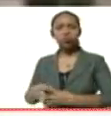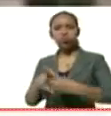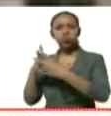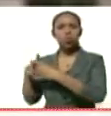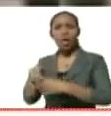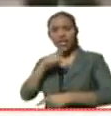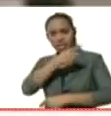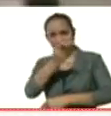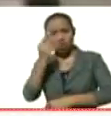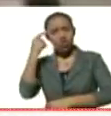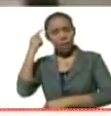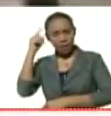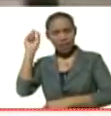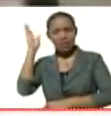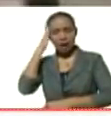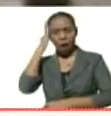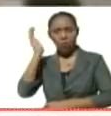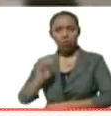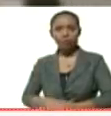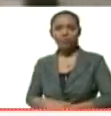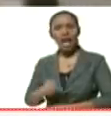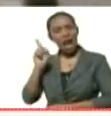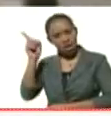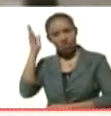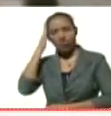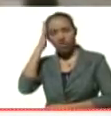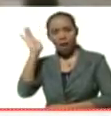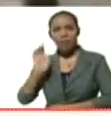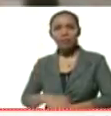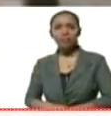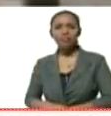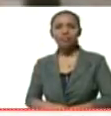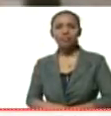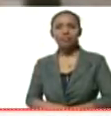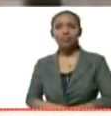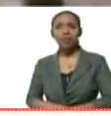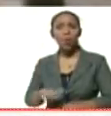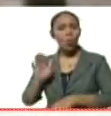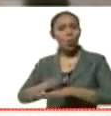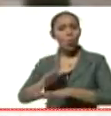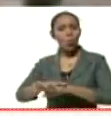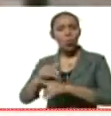ellos lo saben. Ellos lo saben. Por eso,